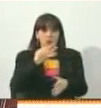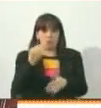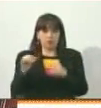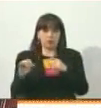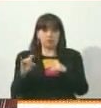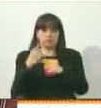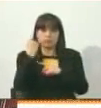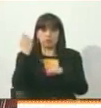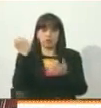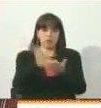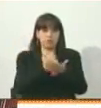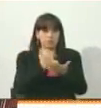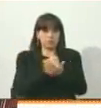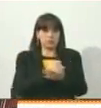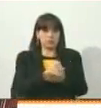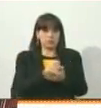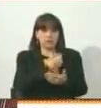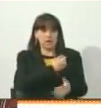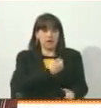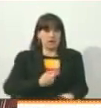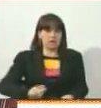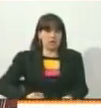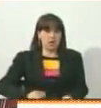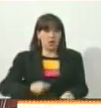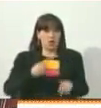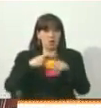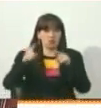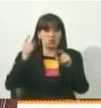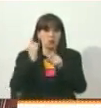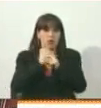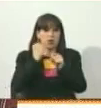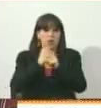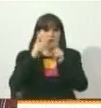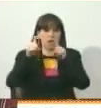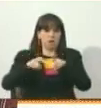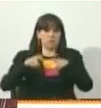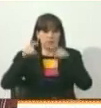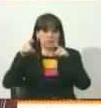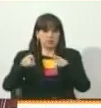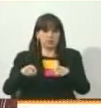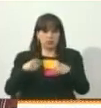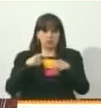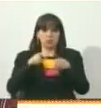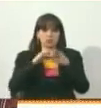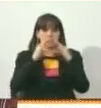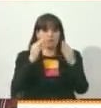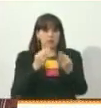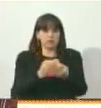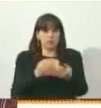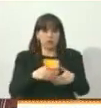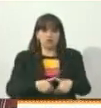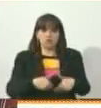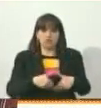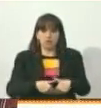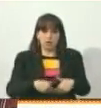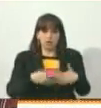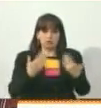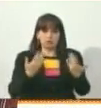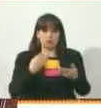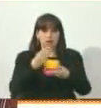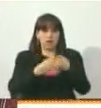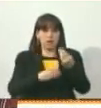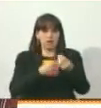Esos rayan a los campesinos trabajadores también. A los que tienen su familia y con sacrificio han hecho su